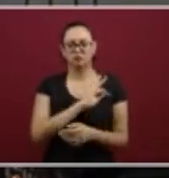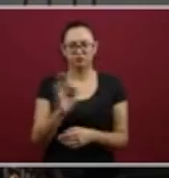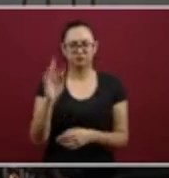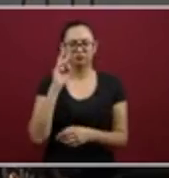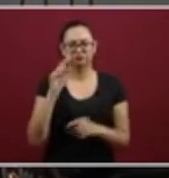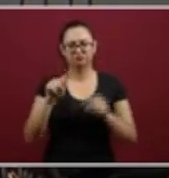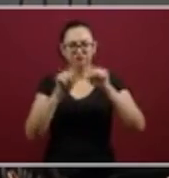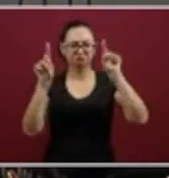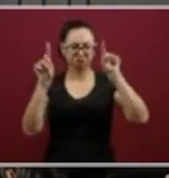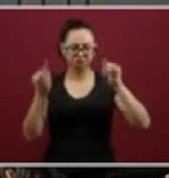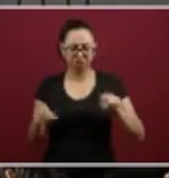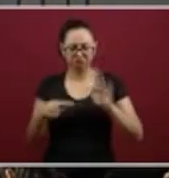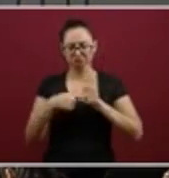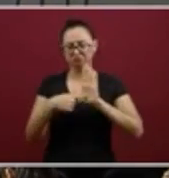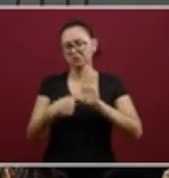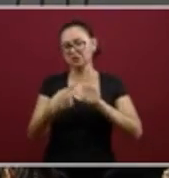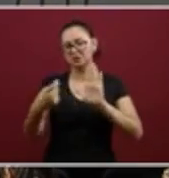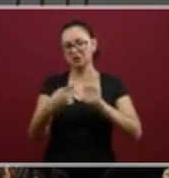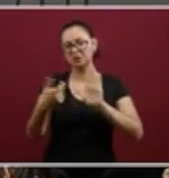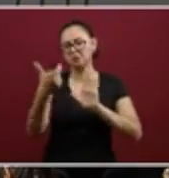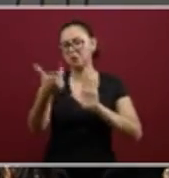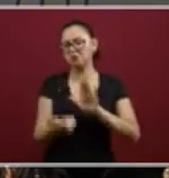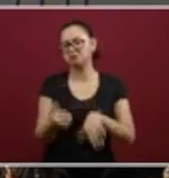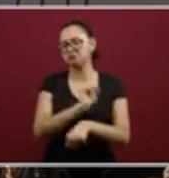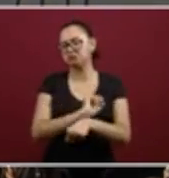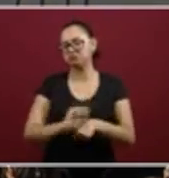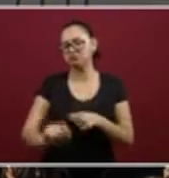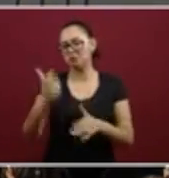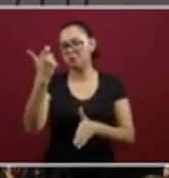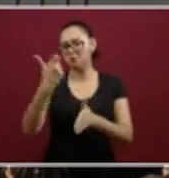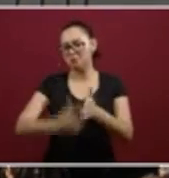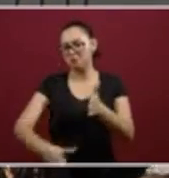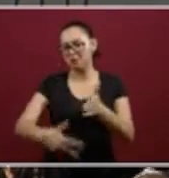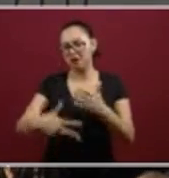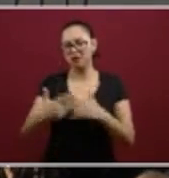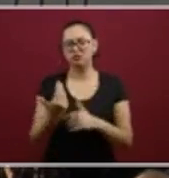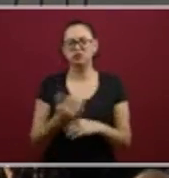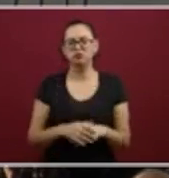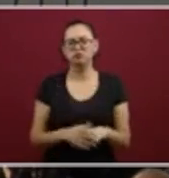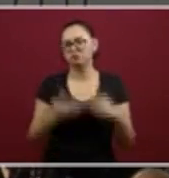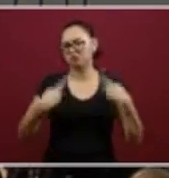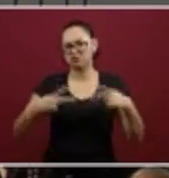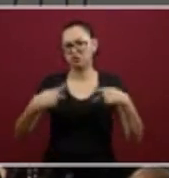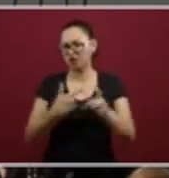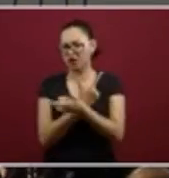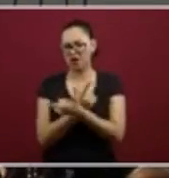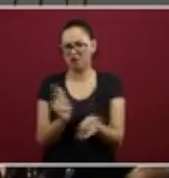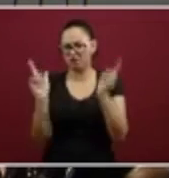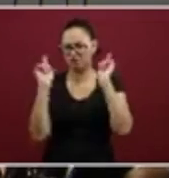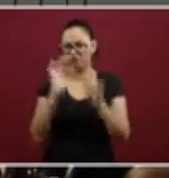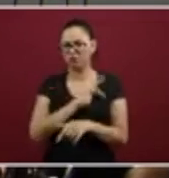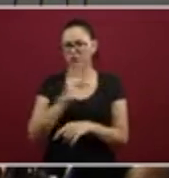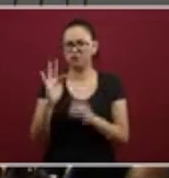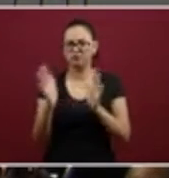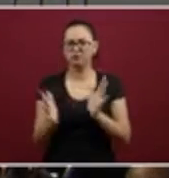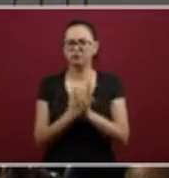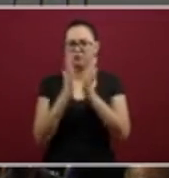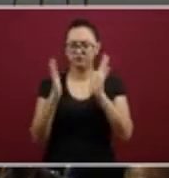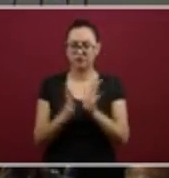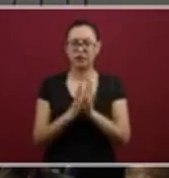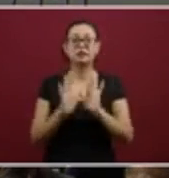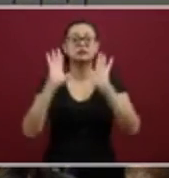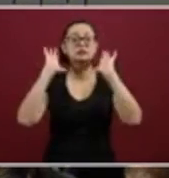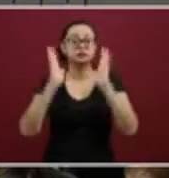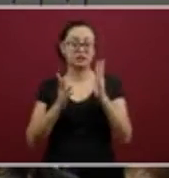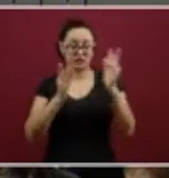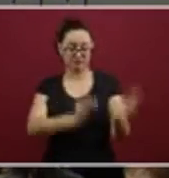muy bajo, no hay restricciones, el costo son 100 pesos y cualquier persona puede participar. Una vez que tengan estas